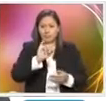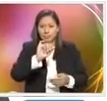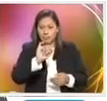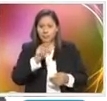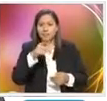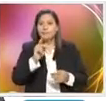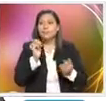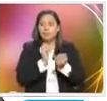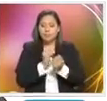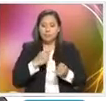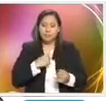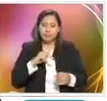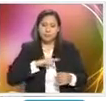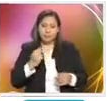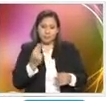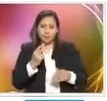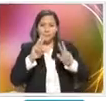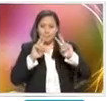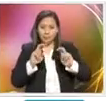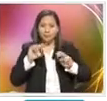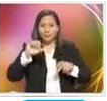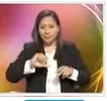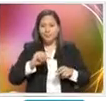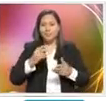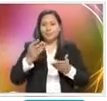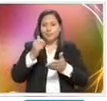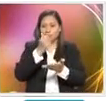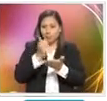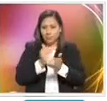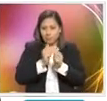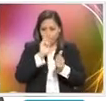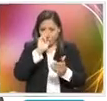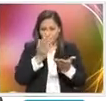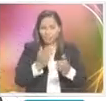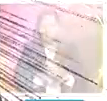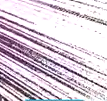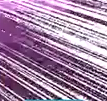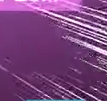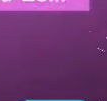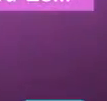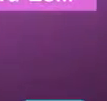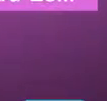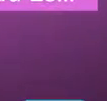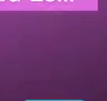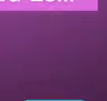sino también una necesidad, de este tema le vamos a hablar en Ciudad Incluyente.